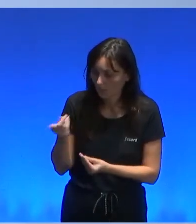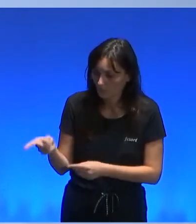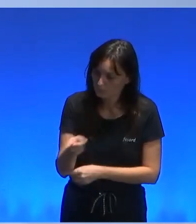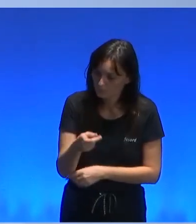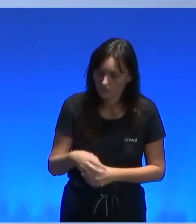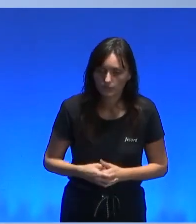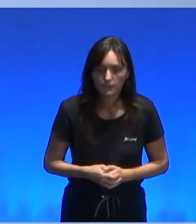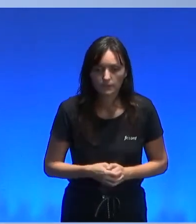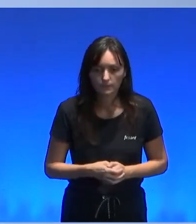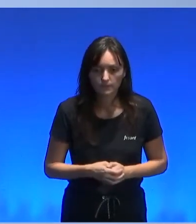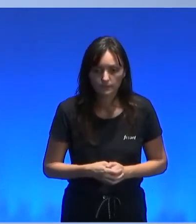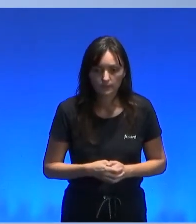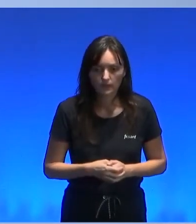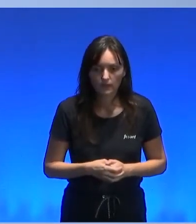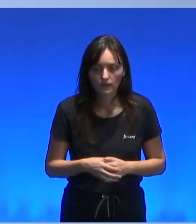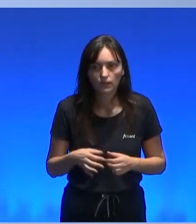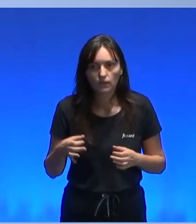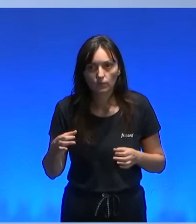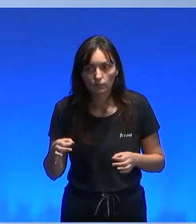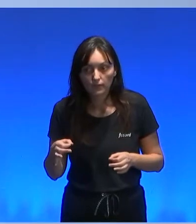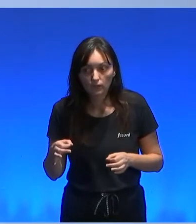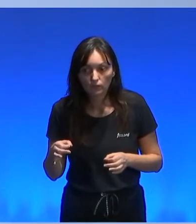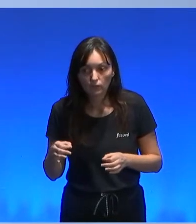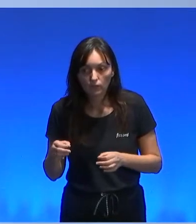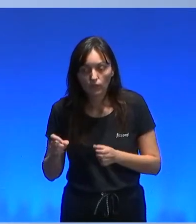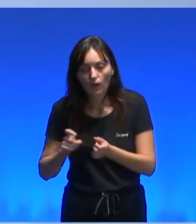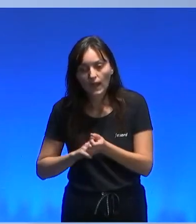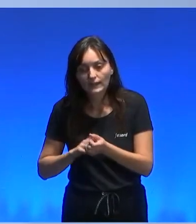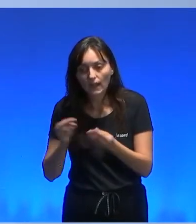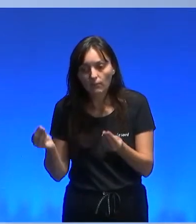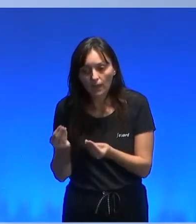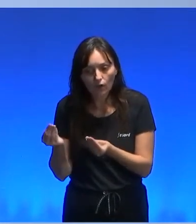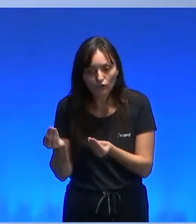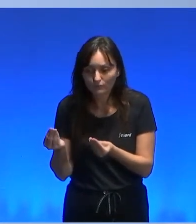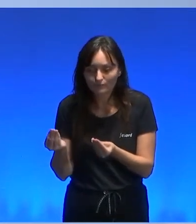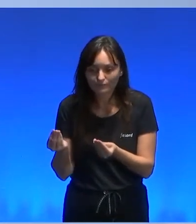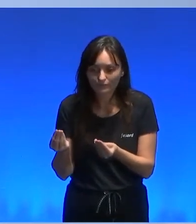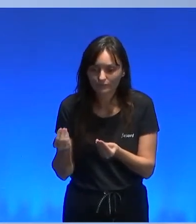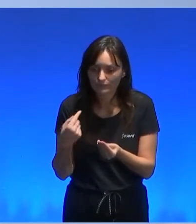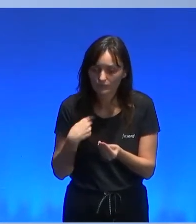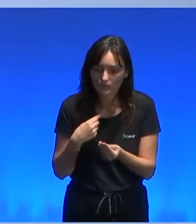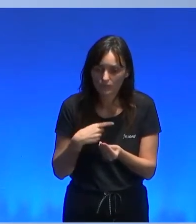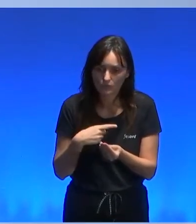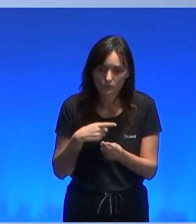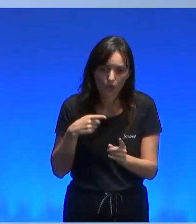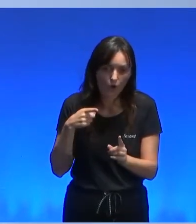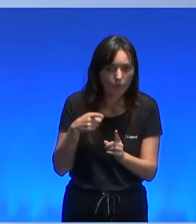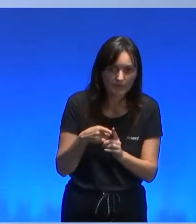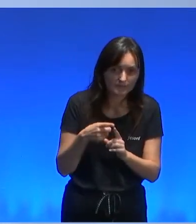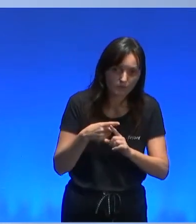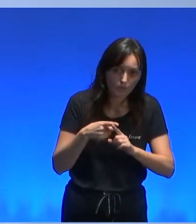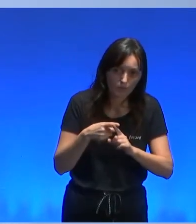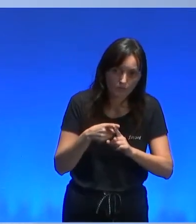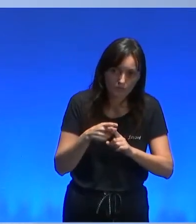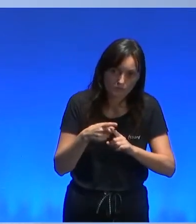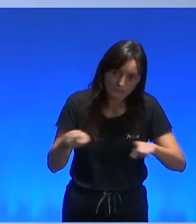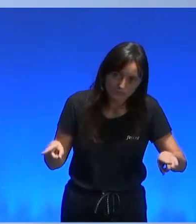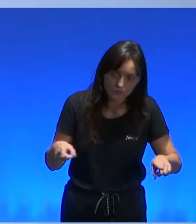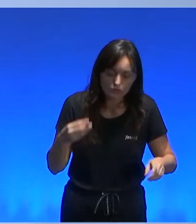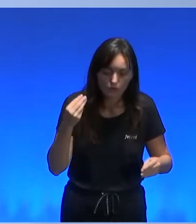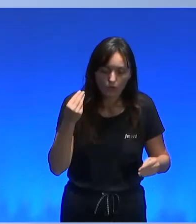los mejores son los más lejos de lo que estamos buscando. Nosotros estamos buscando pensamientos